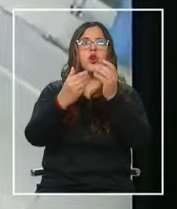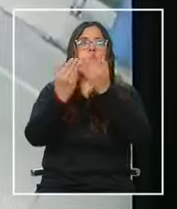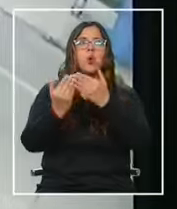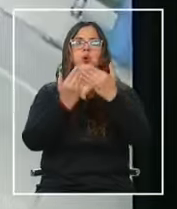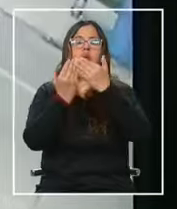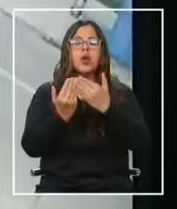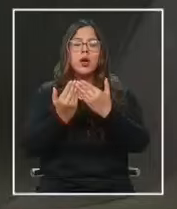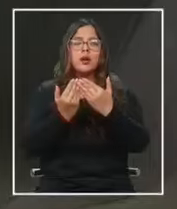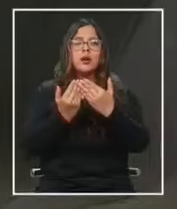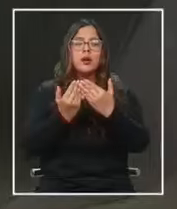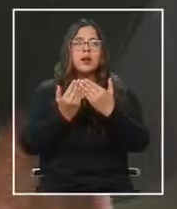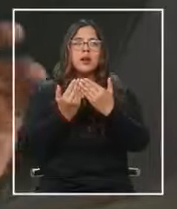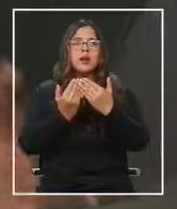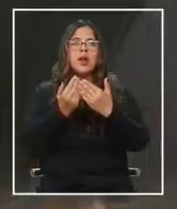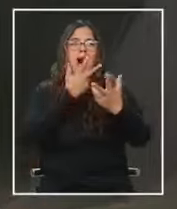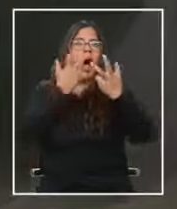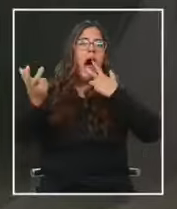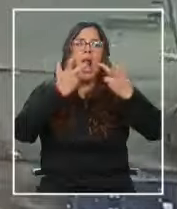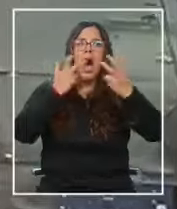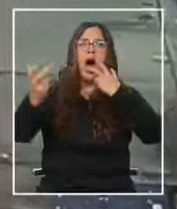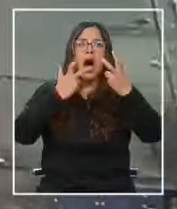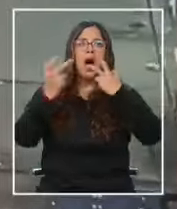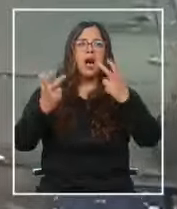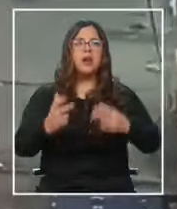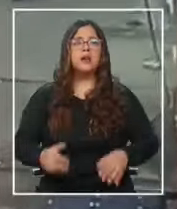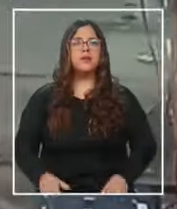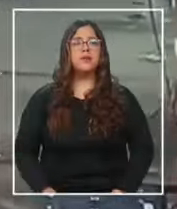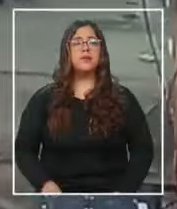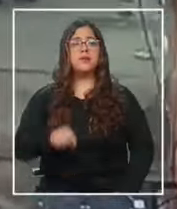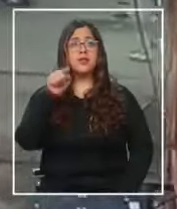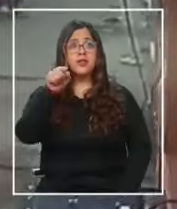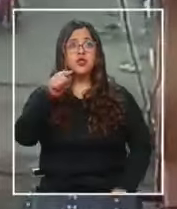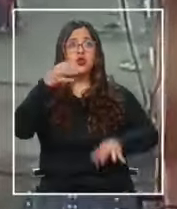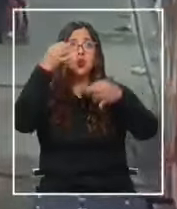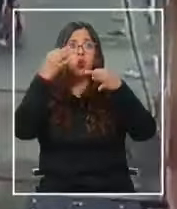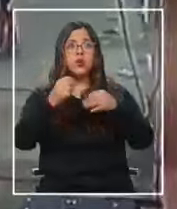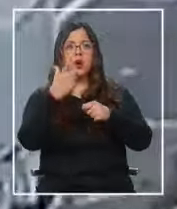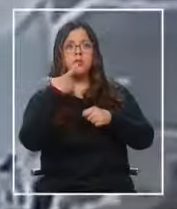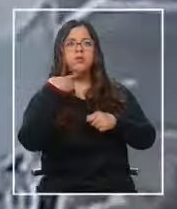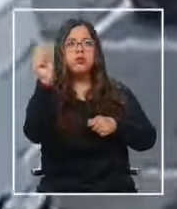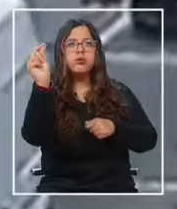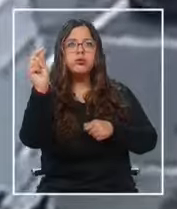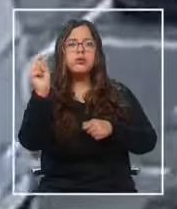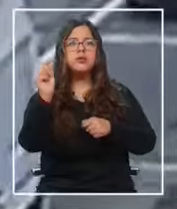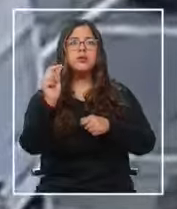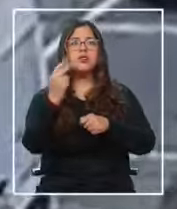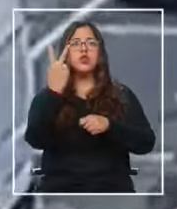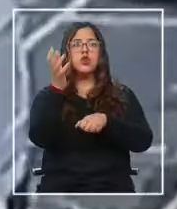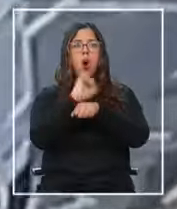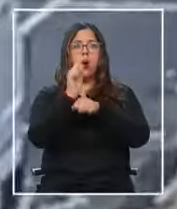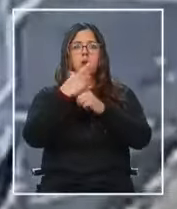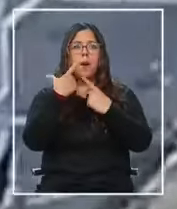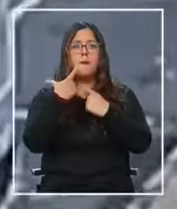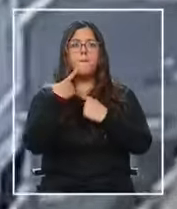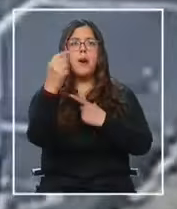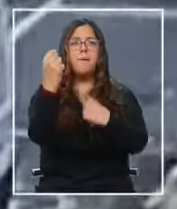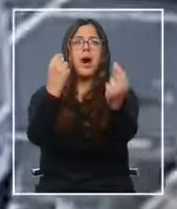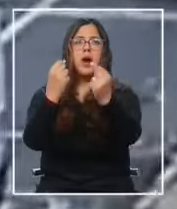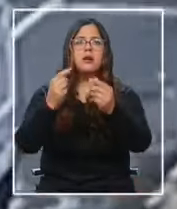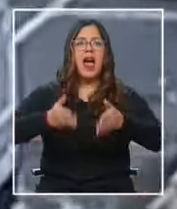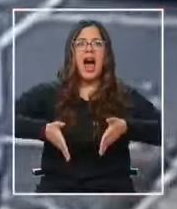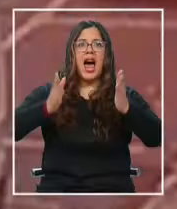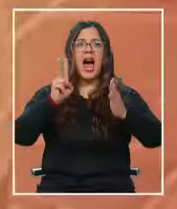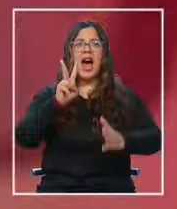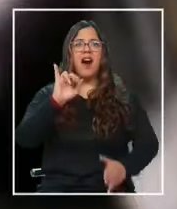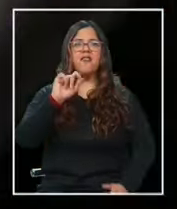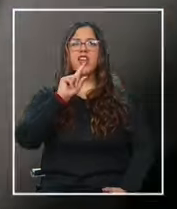estudiantes gritando. Este es el momento del escape. Ambos vehículos a toda velocidad por avenida